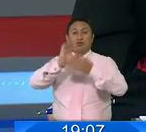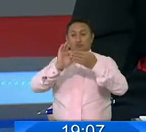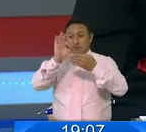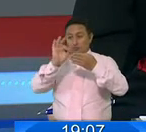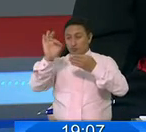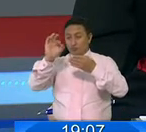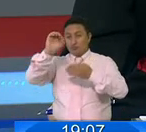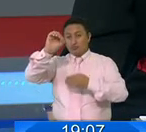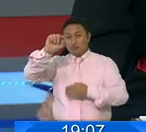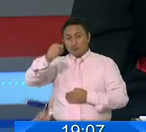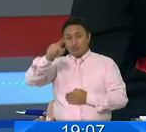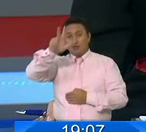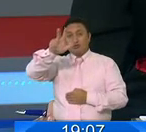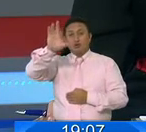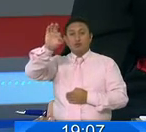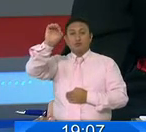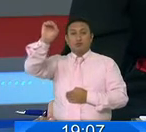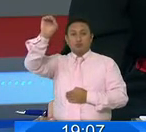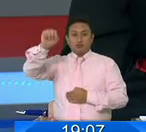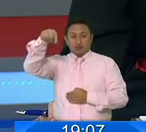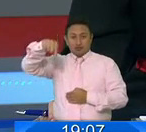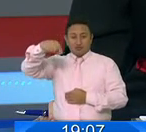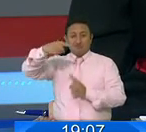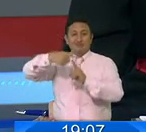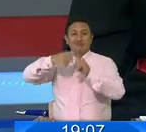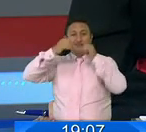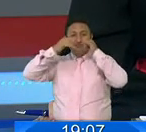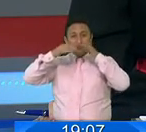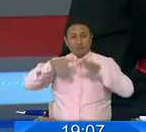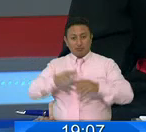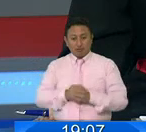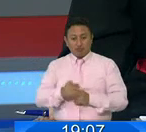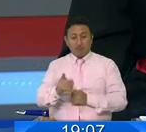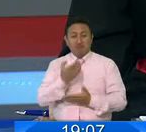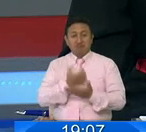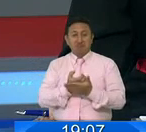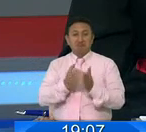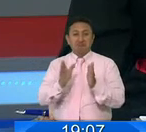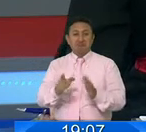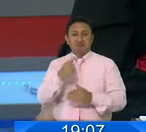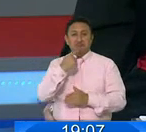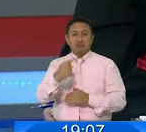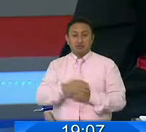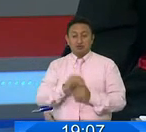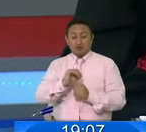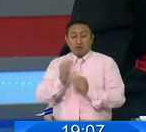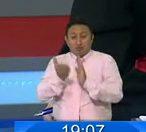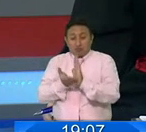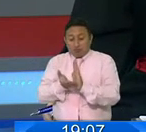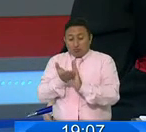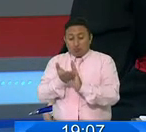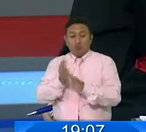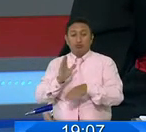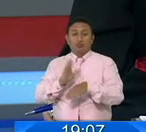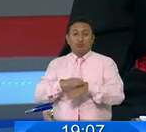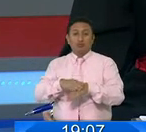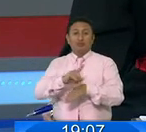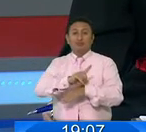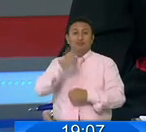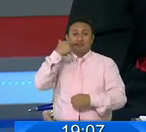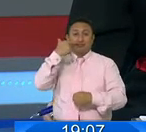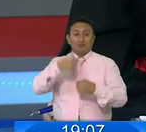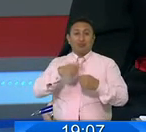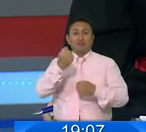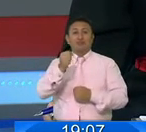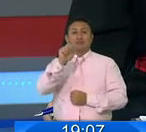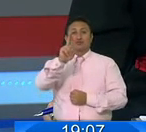a 0.39 por ciento en este mes de septiembre economistas aseguran que este leve incremento respondería al alza del precio de la gasolina